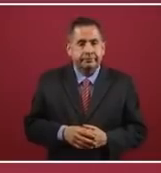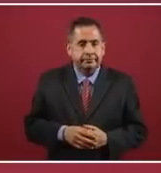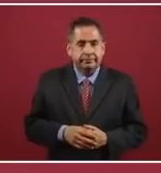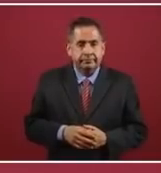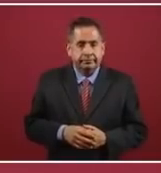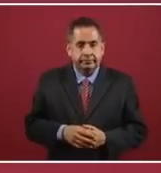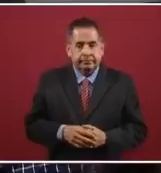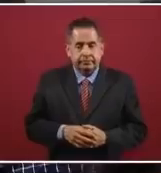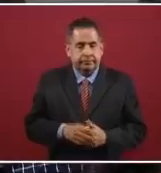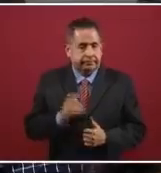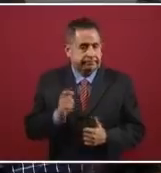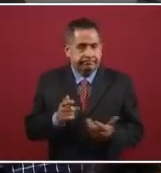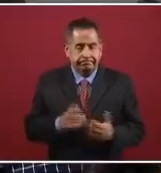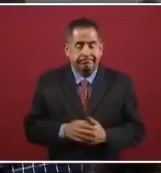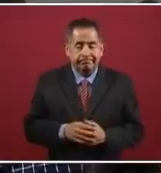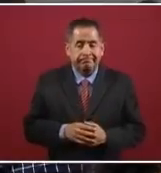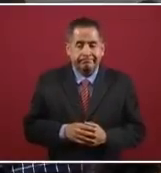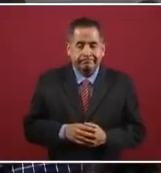cómo